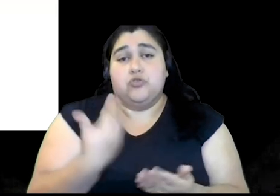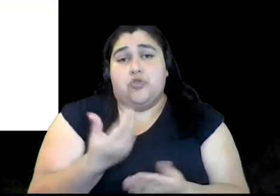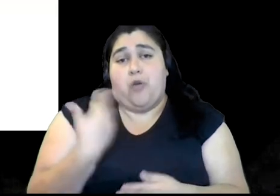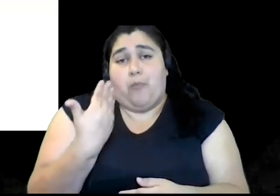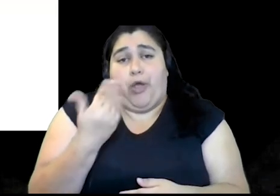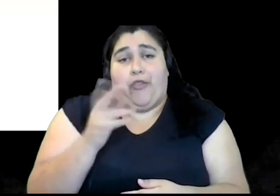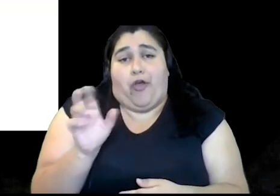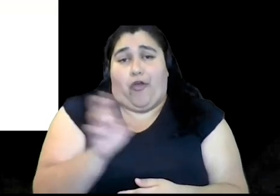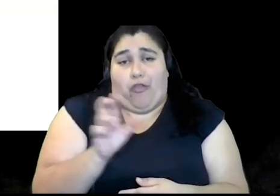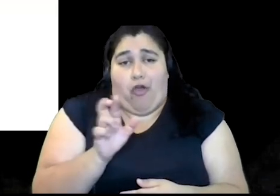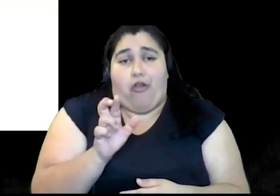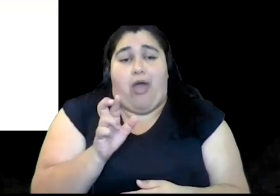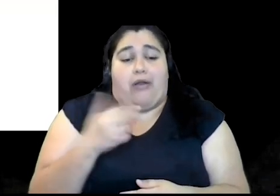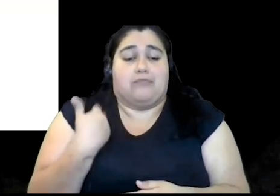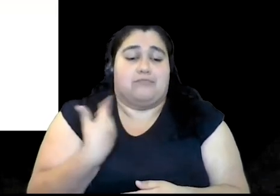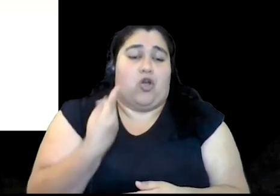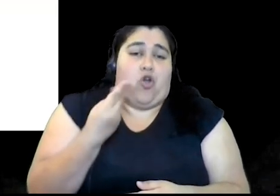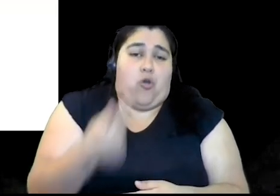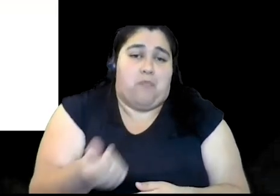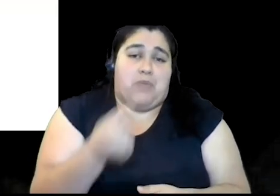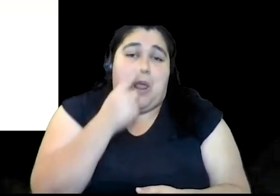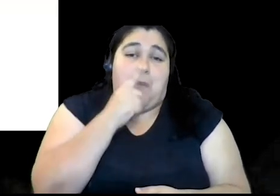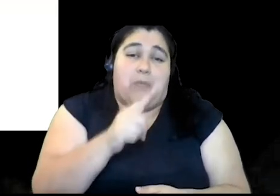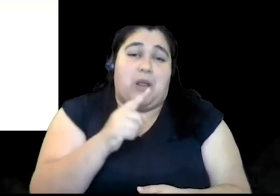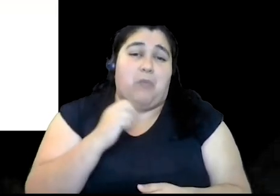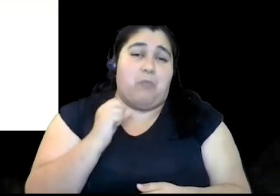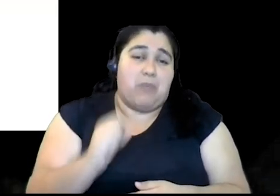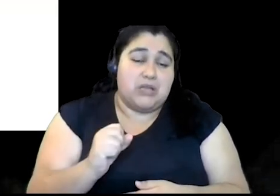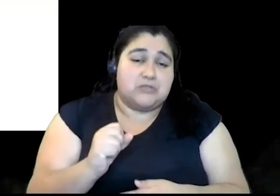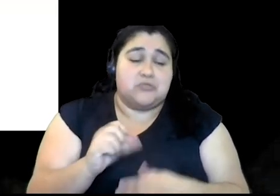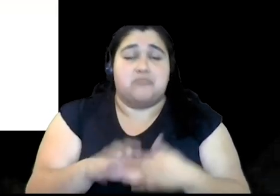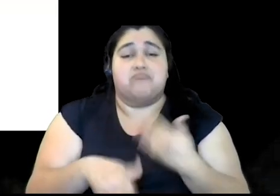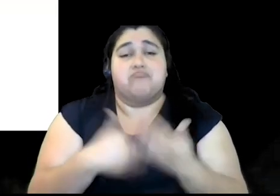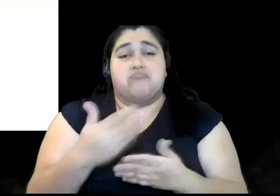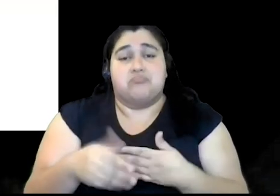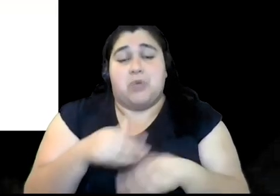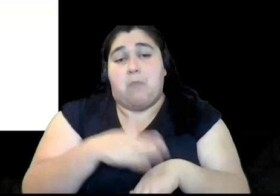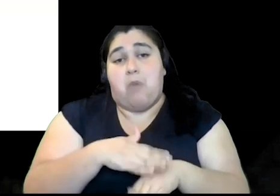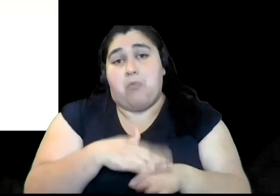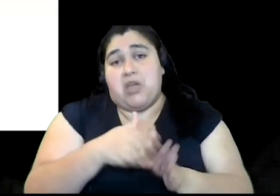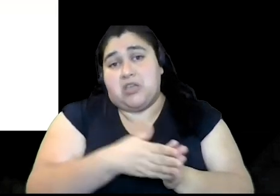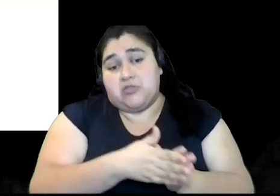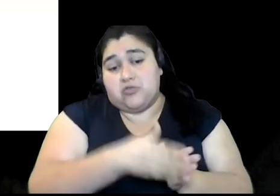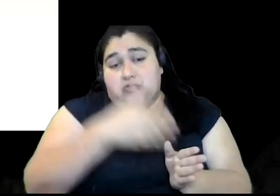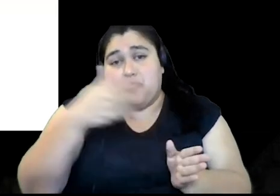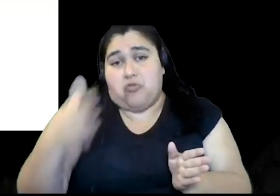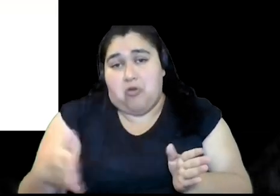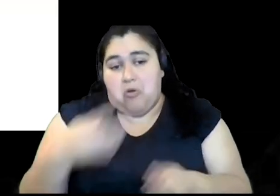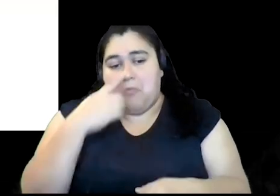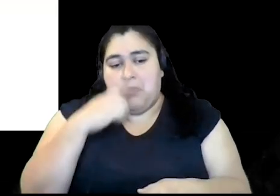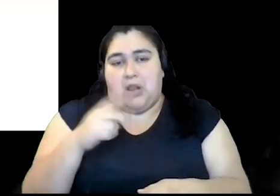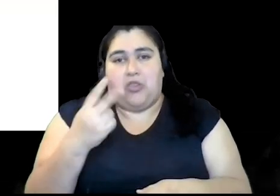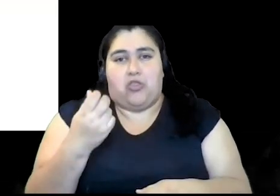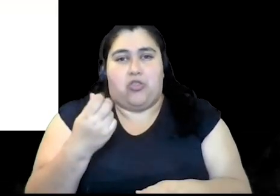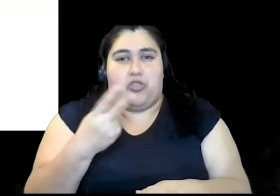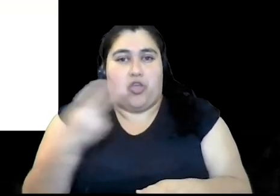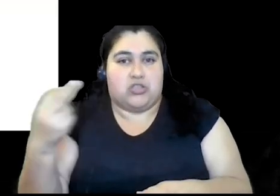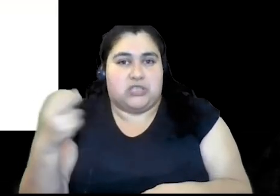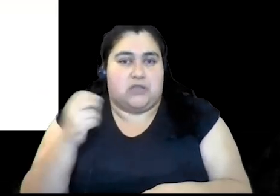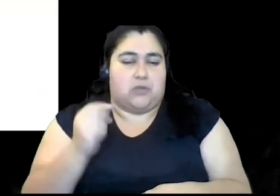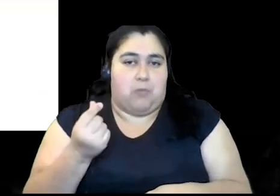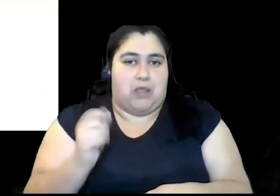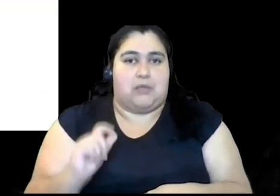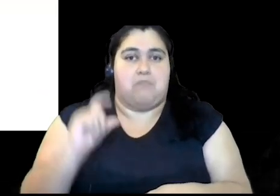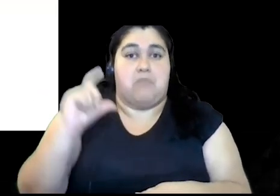moneda extranjera que compré a 1.000 pesos y al cierre del ejercicio está a 1.200,